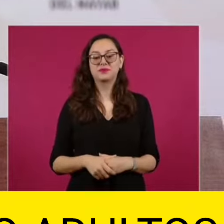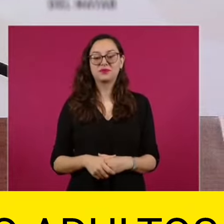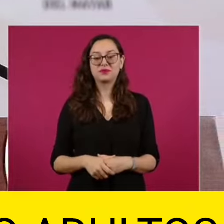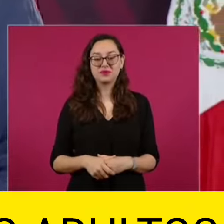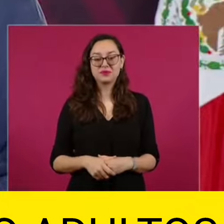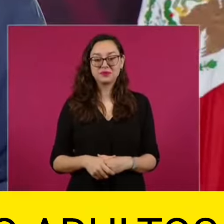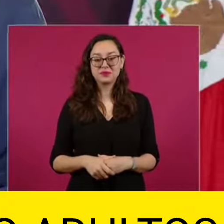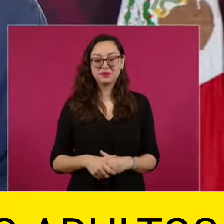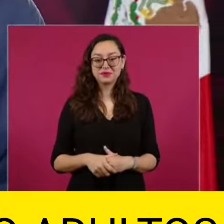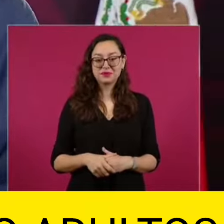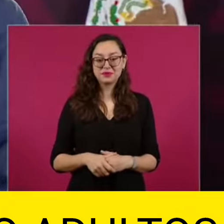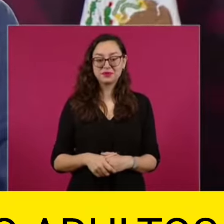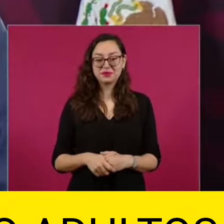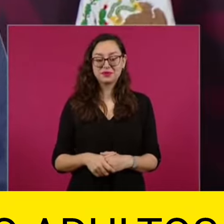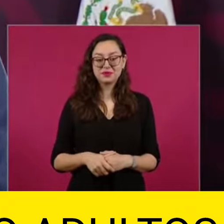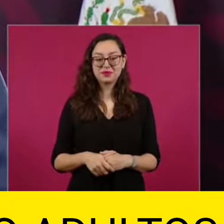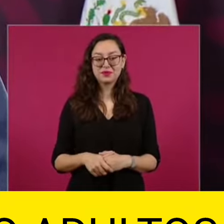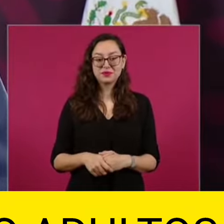seguramente, ¿no?,